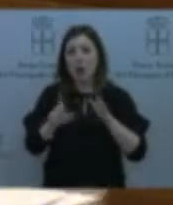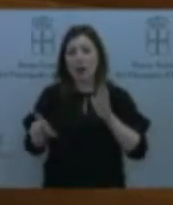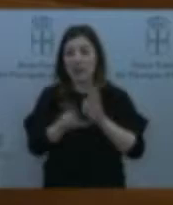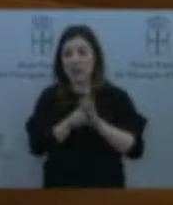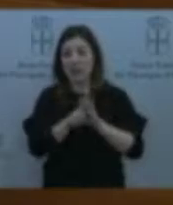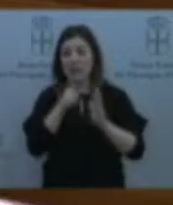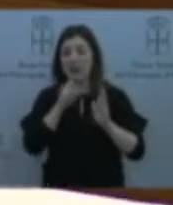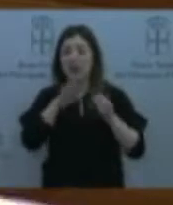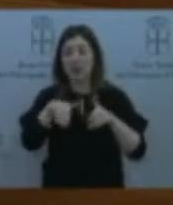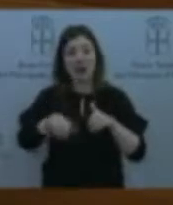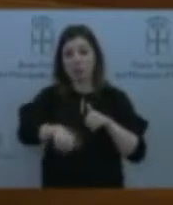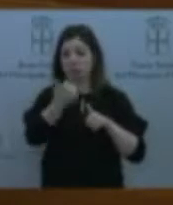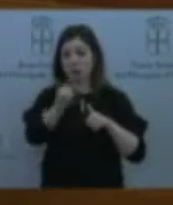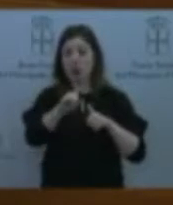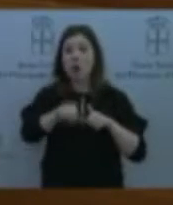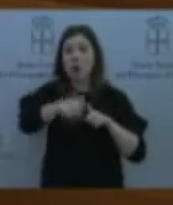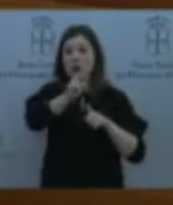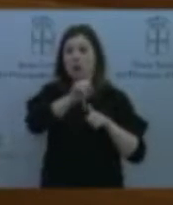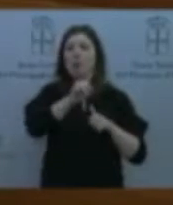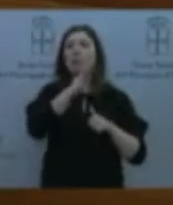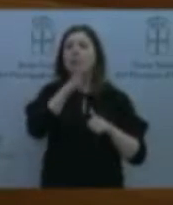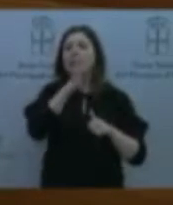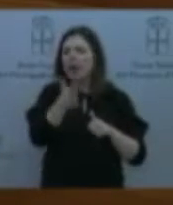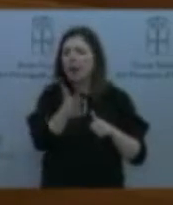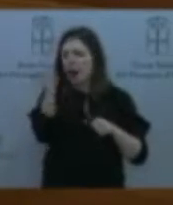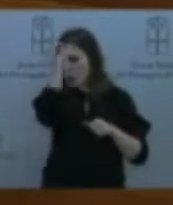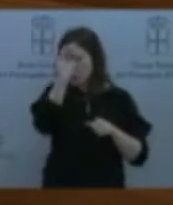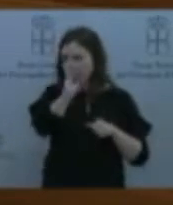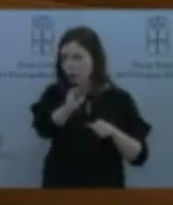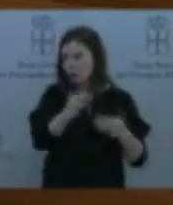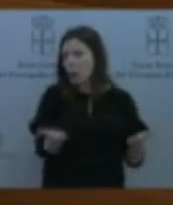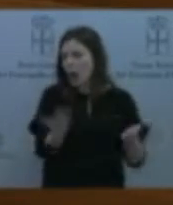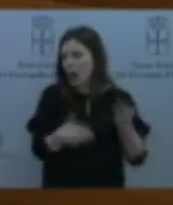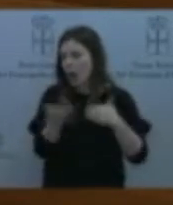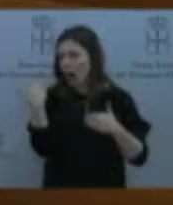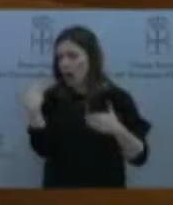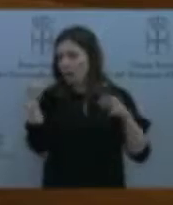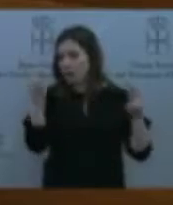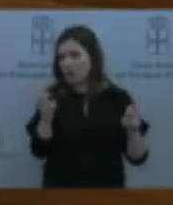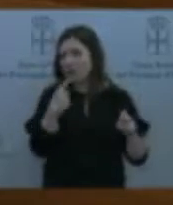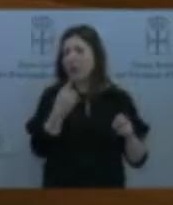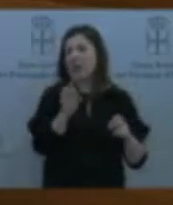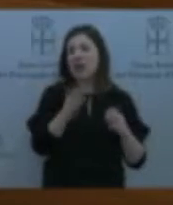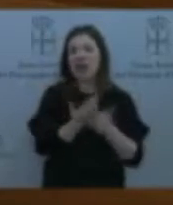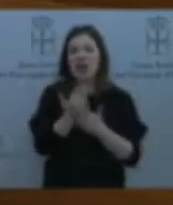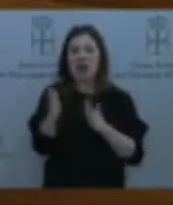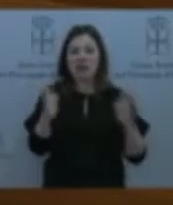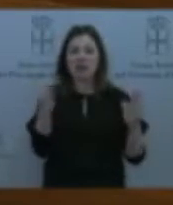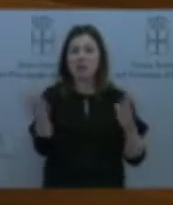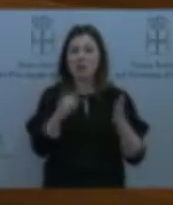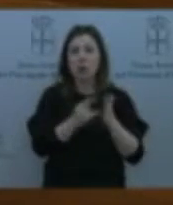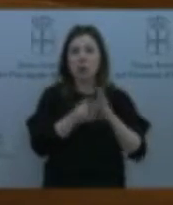salió adelante? ¿Cuál era su posición con respecto? Ustedes ahora dicen, en 15 días resolvamos este asunto, que es menor, a las puertas de unas